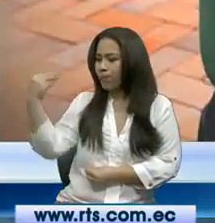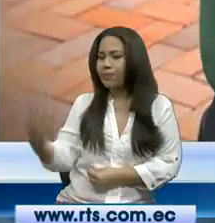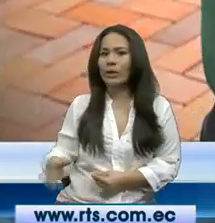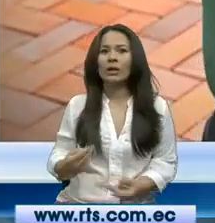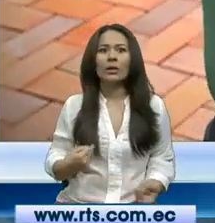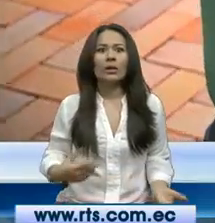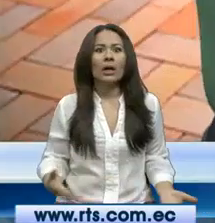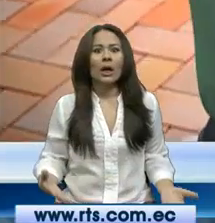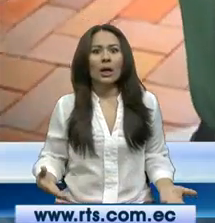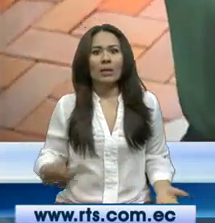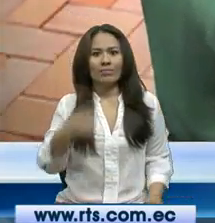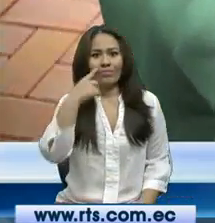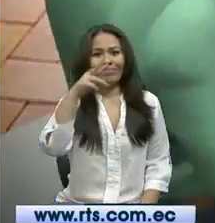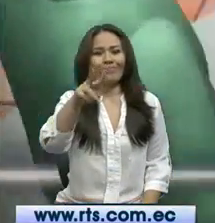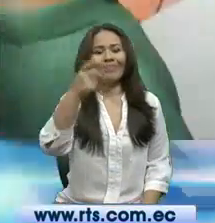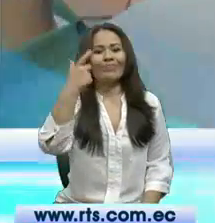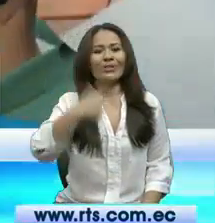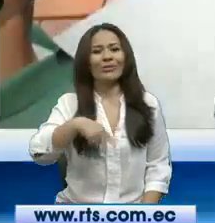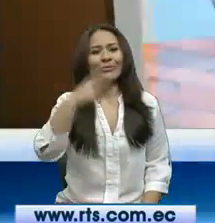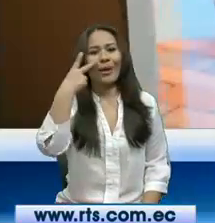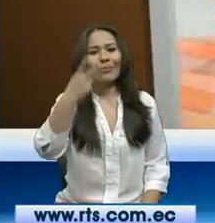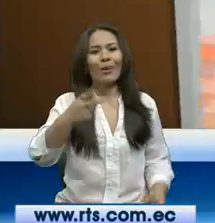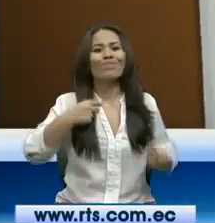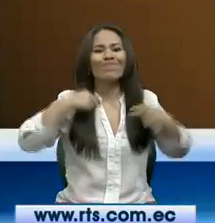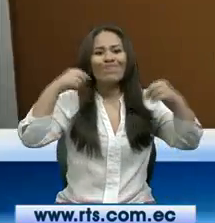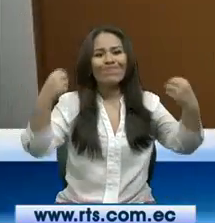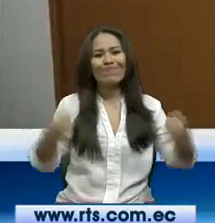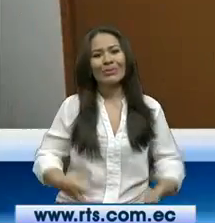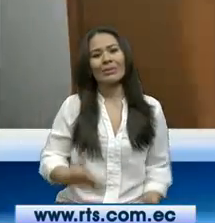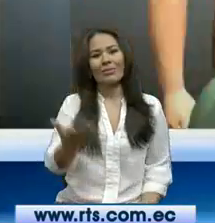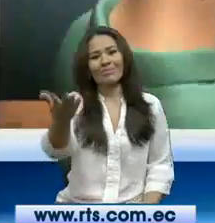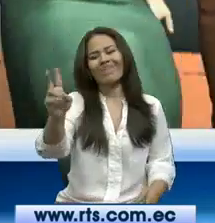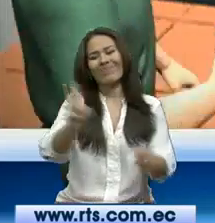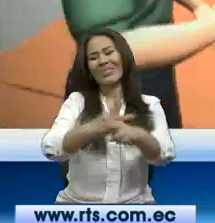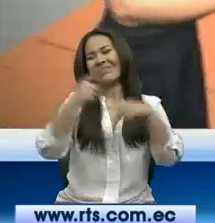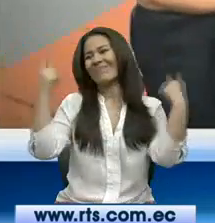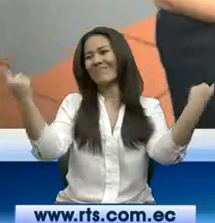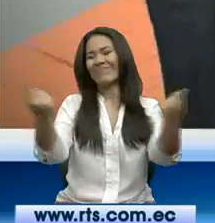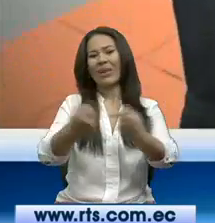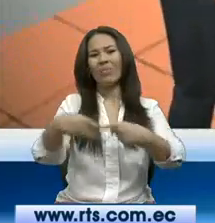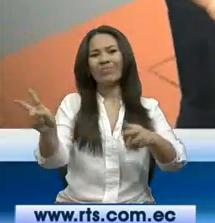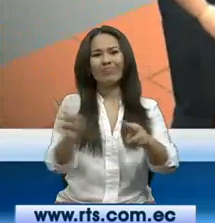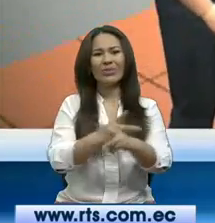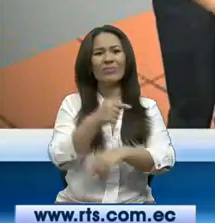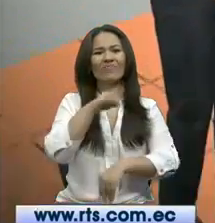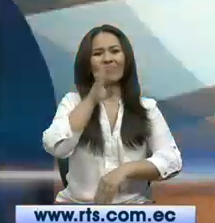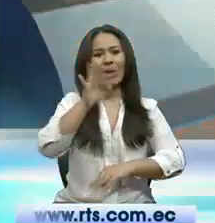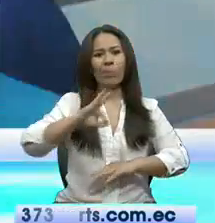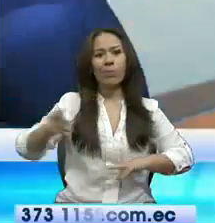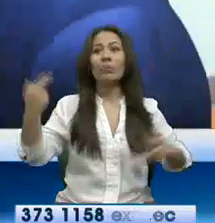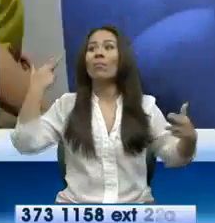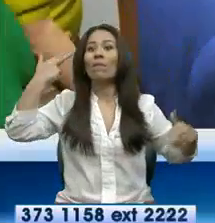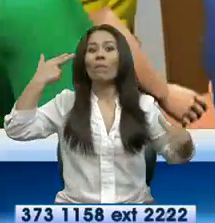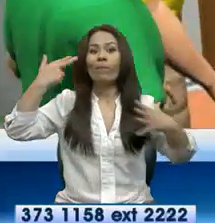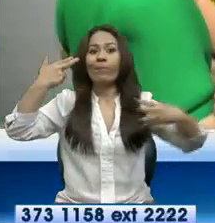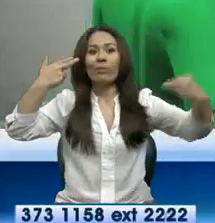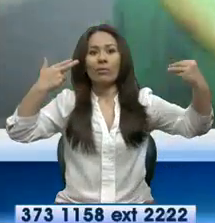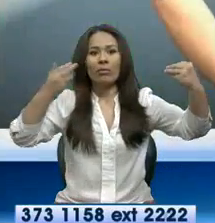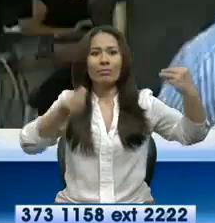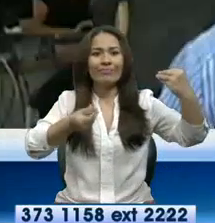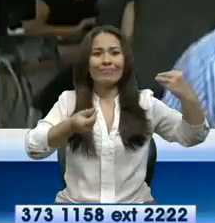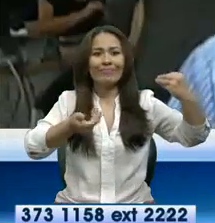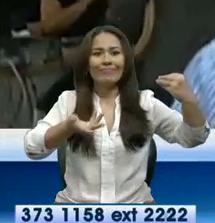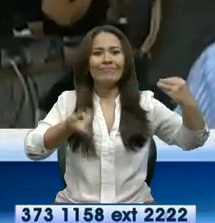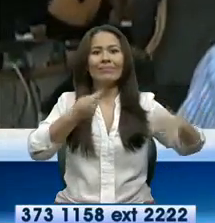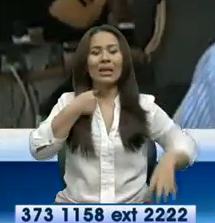manes, mira y mira. Campanés, se pusieron pila a los manes, aquí esta zona es una jodido. Ellos dicen que llegaron ahí, palo encañonado y palo le cogieron y quitaron la plata ahí.